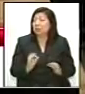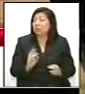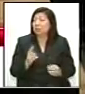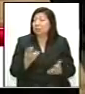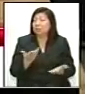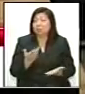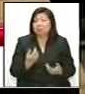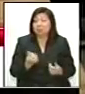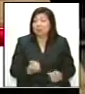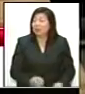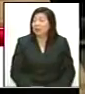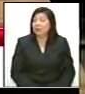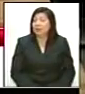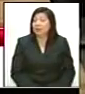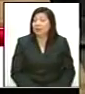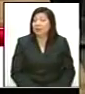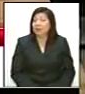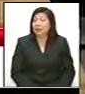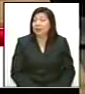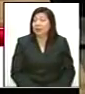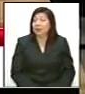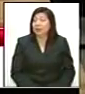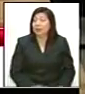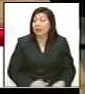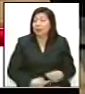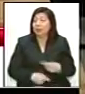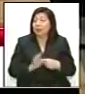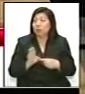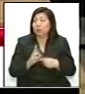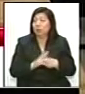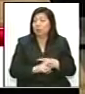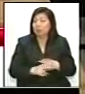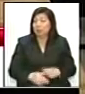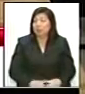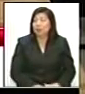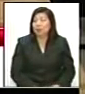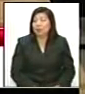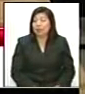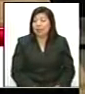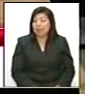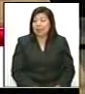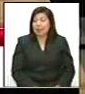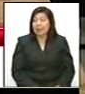delinquían, inmediatamente iban a ser retornadas a su país.